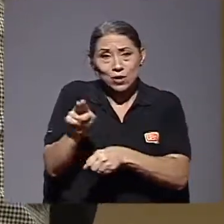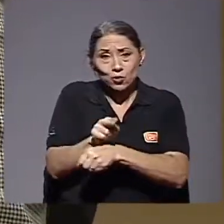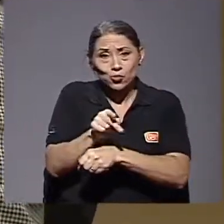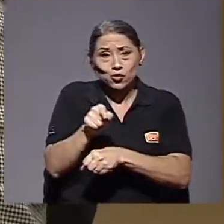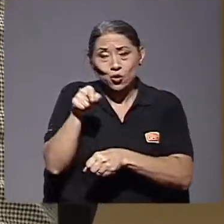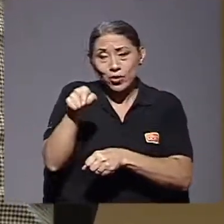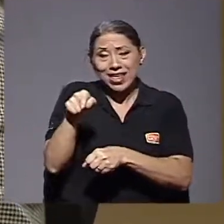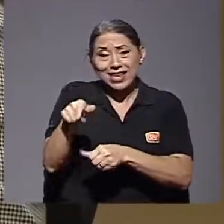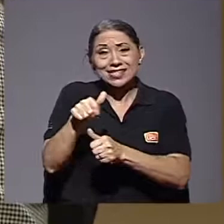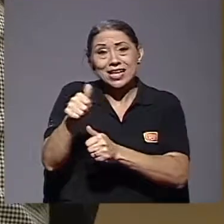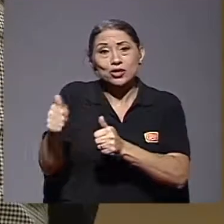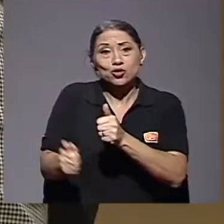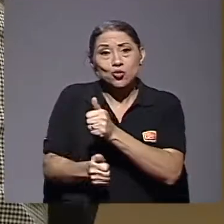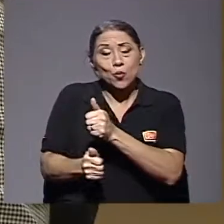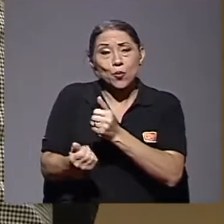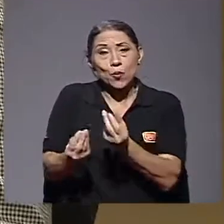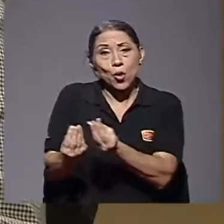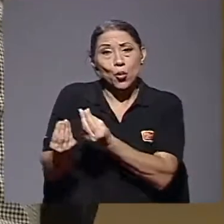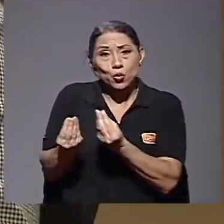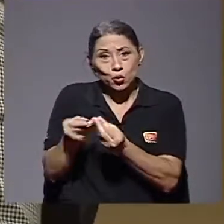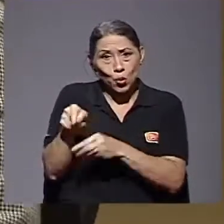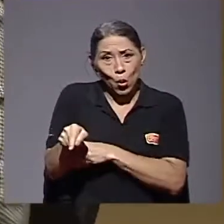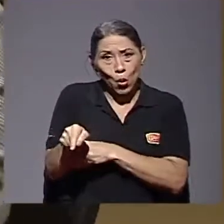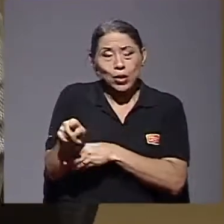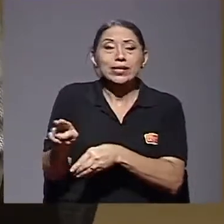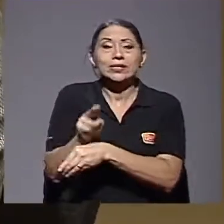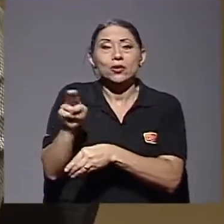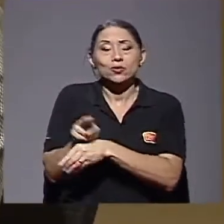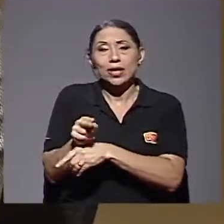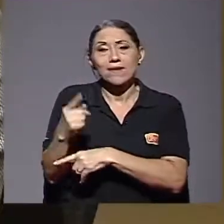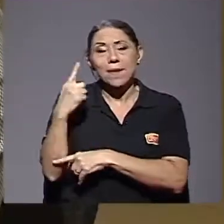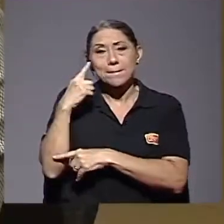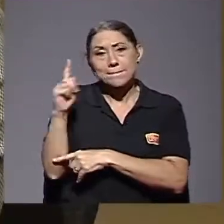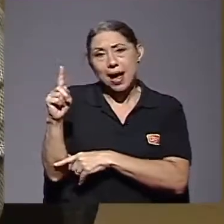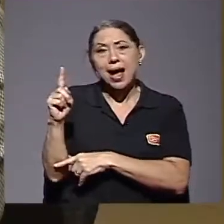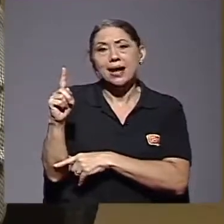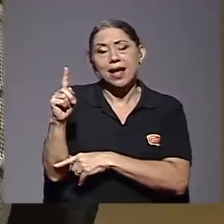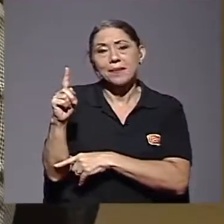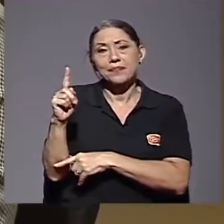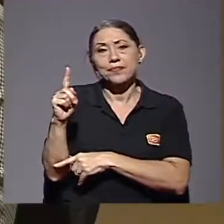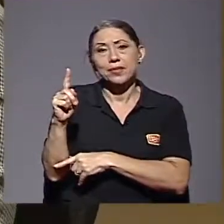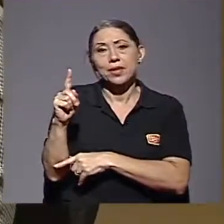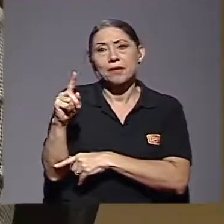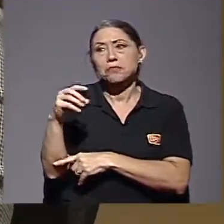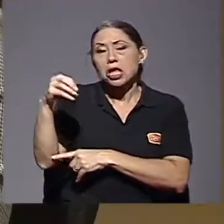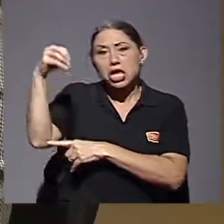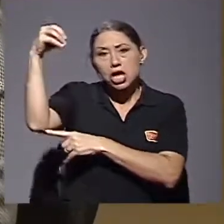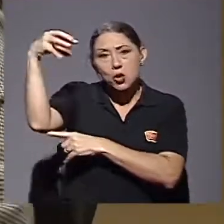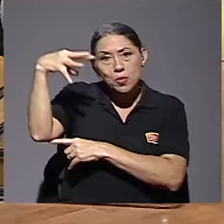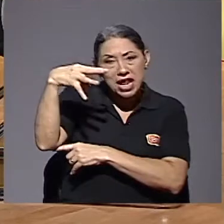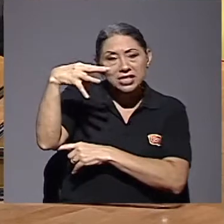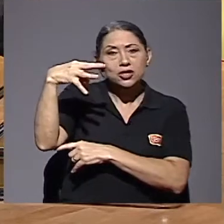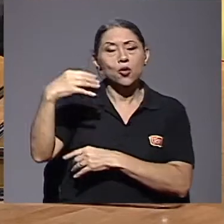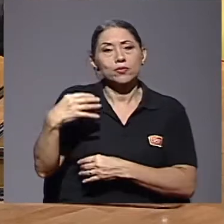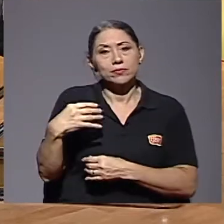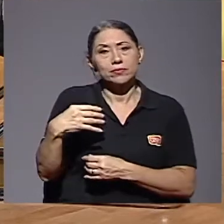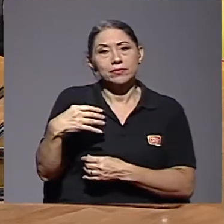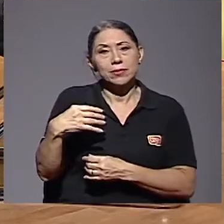esos subproductos por destilación se usaba para una parte para iluminación